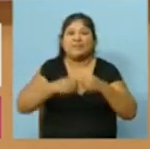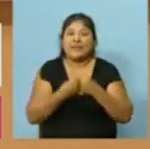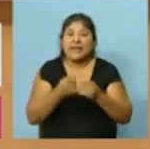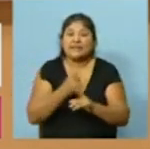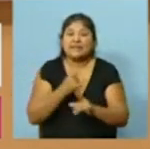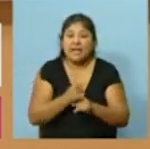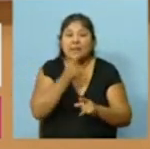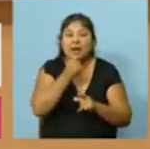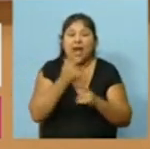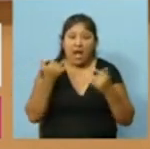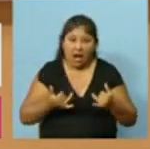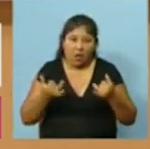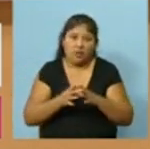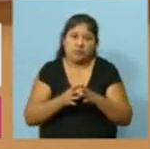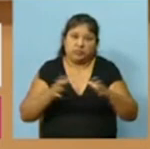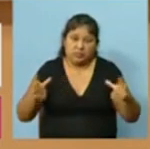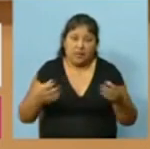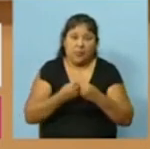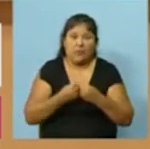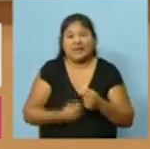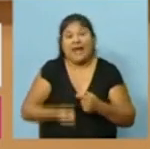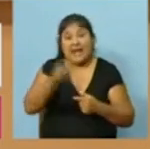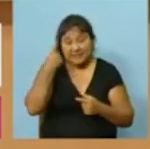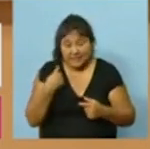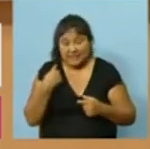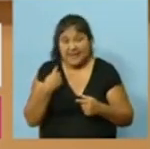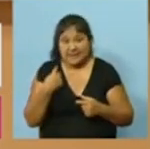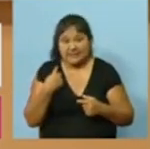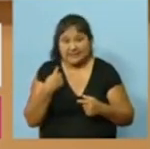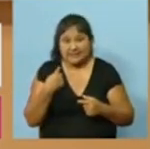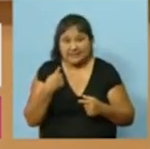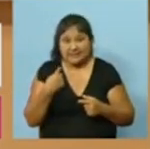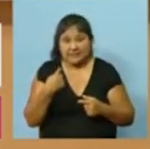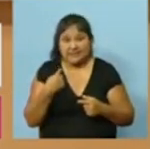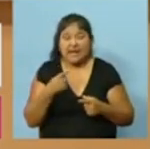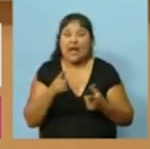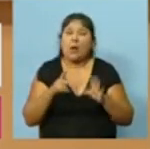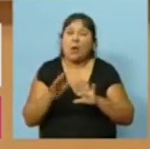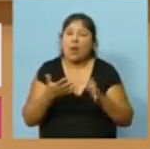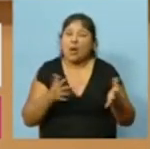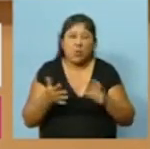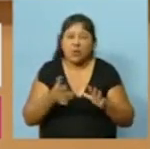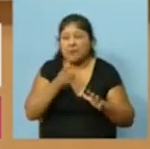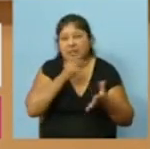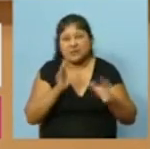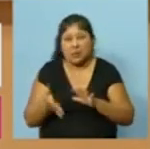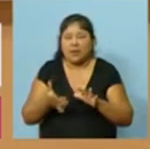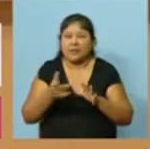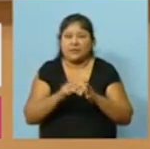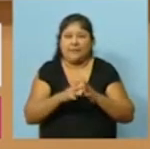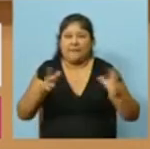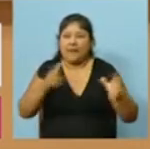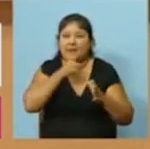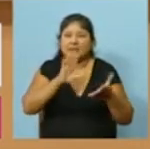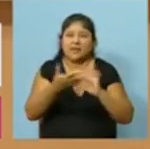agua en cualquier lluvia ayer calculando caseramente con los métodos que tenemos en la dirección hemos calculado